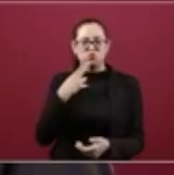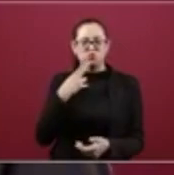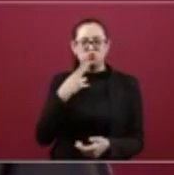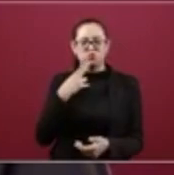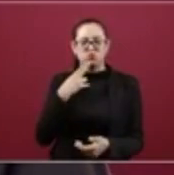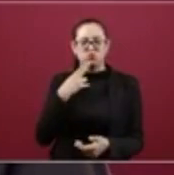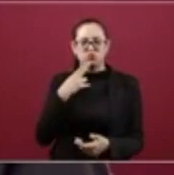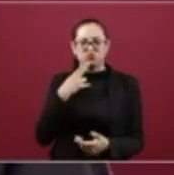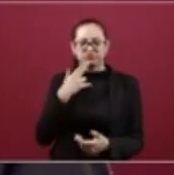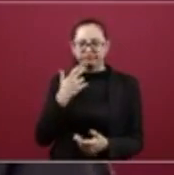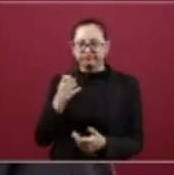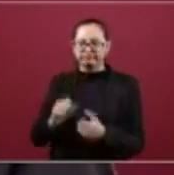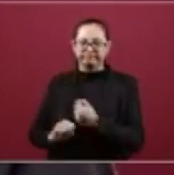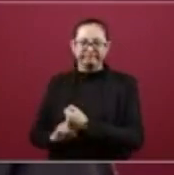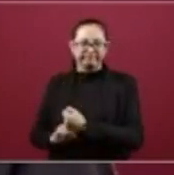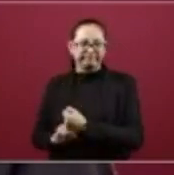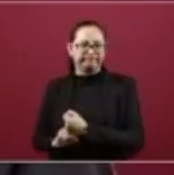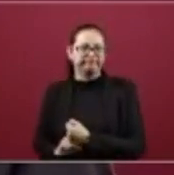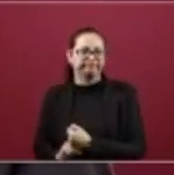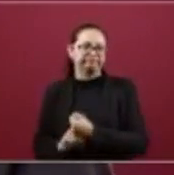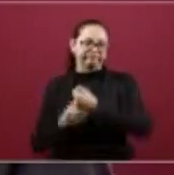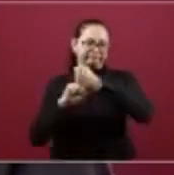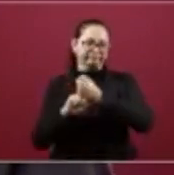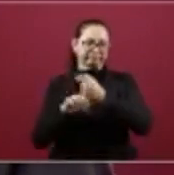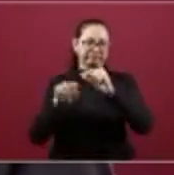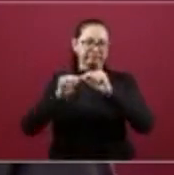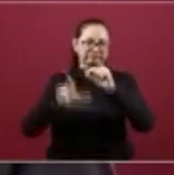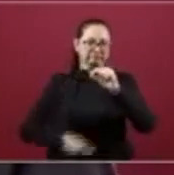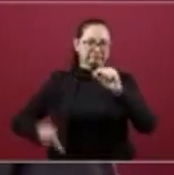en palanca del desarrollo nacional.